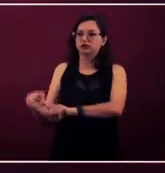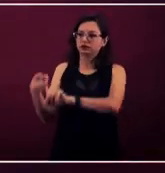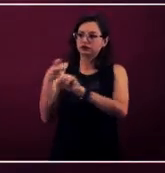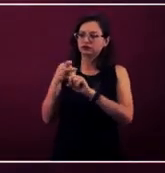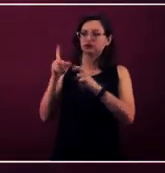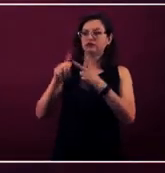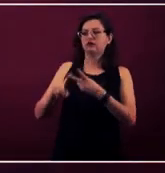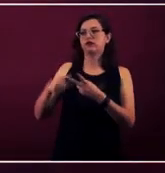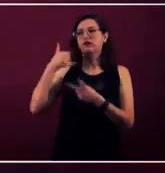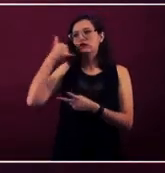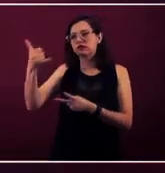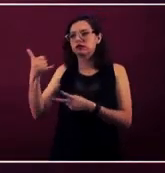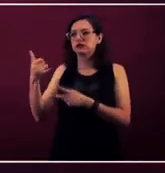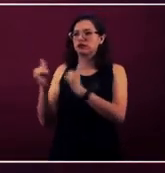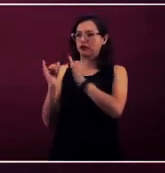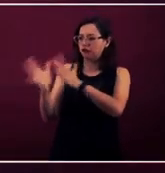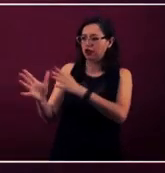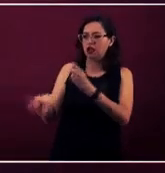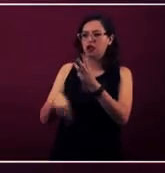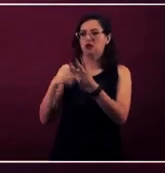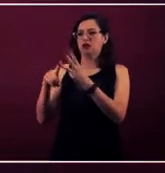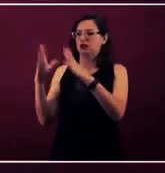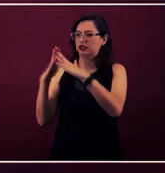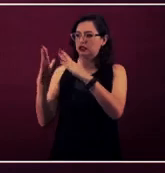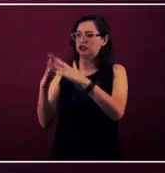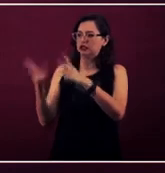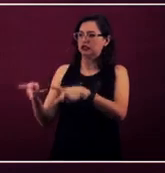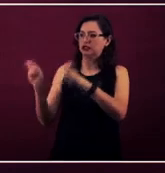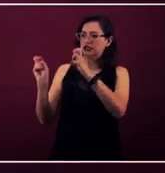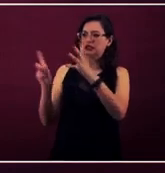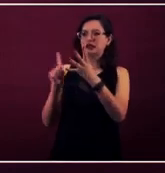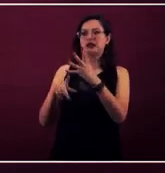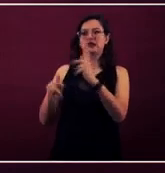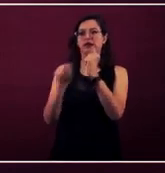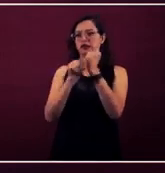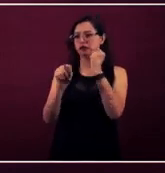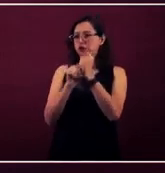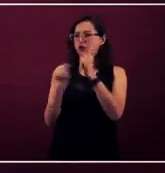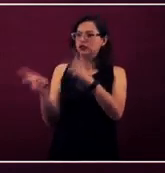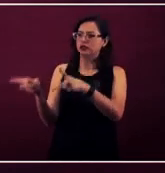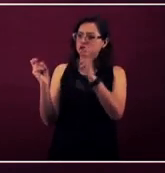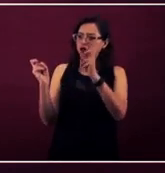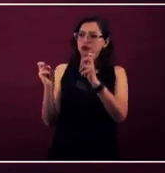robo a casa habitación, robo al transporte,